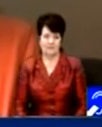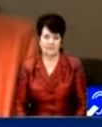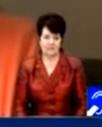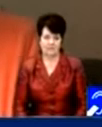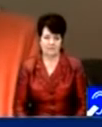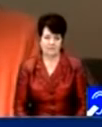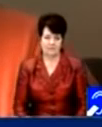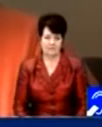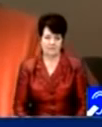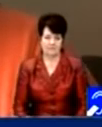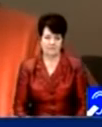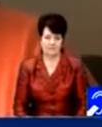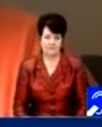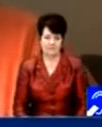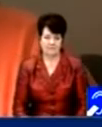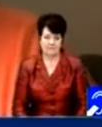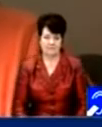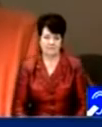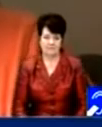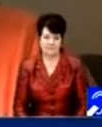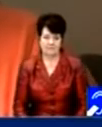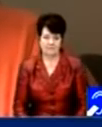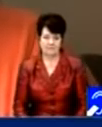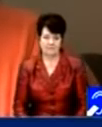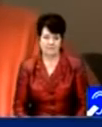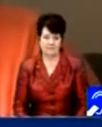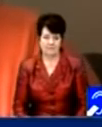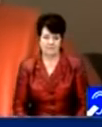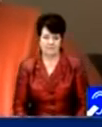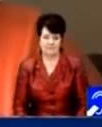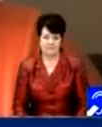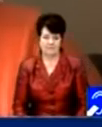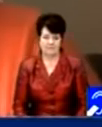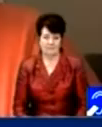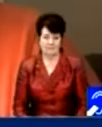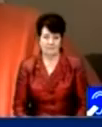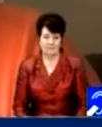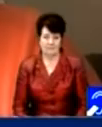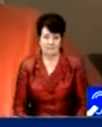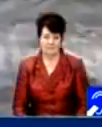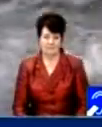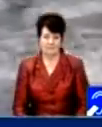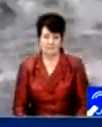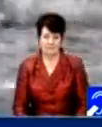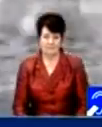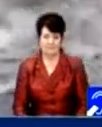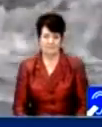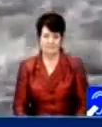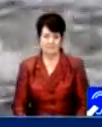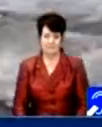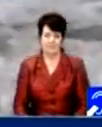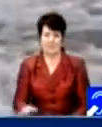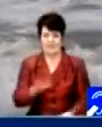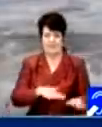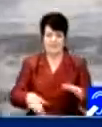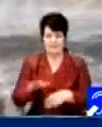gente tiene grandes resultados, entonces está claro que algo se está haciendo bien, aunque esté ciego. Pe plajă, Aitor